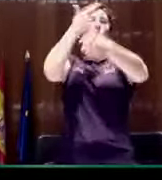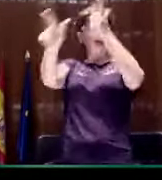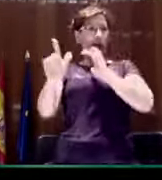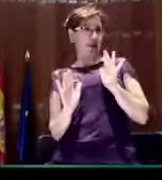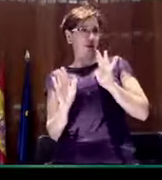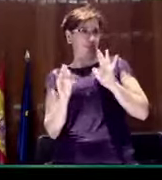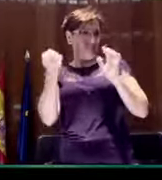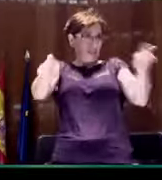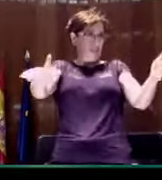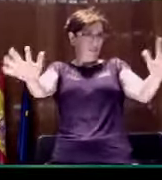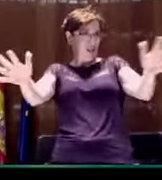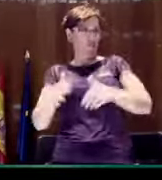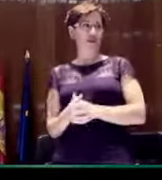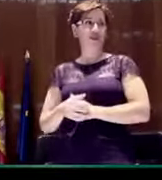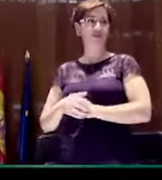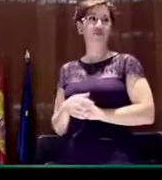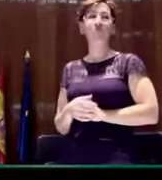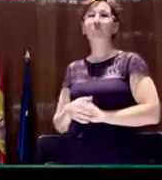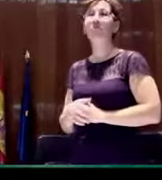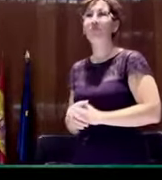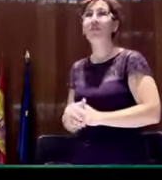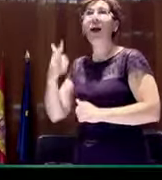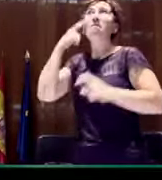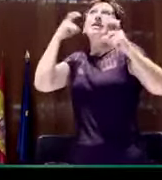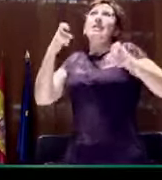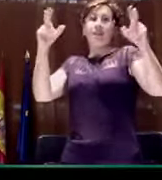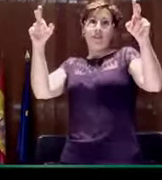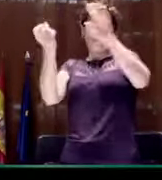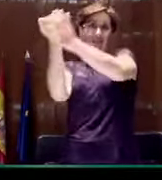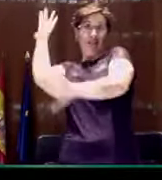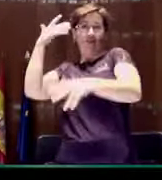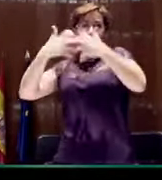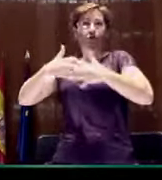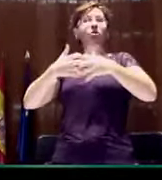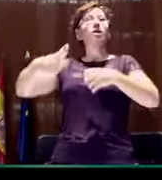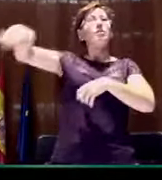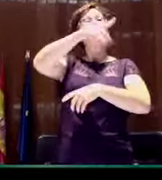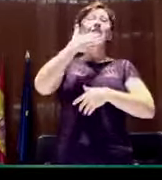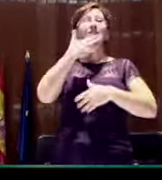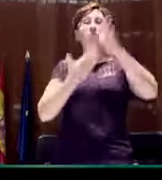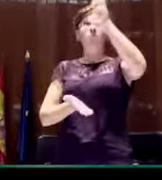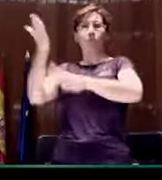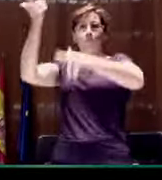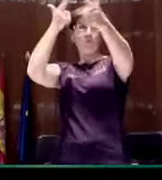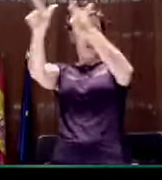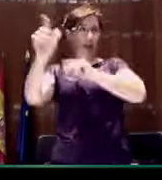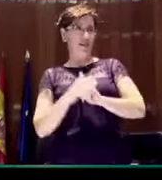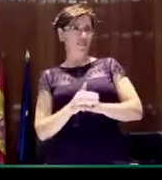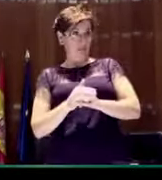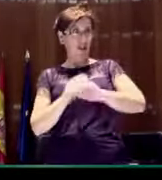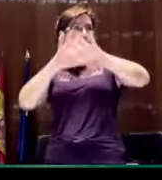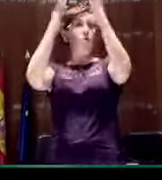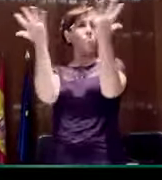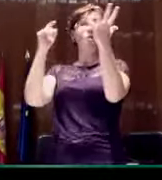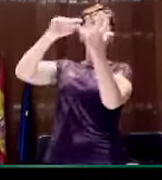Si pueden poner la presentación, esperemos que la presentación funcione. Es un viaje, si pueden ver ahí en el mapa, por muchos lugares del mundo, pero